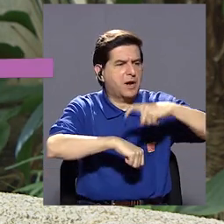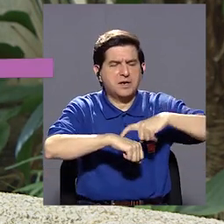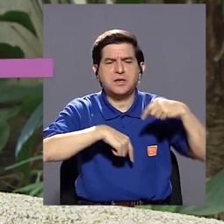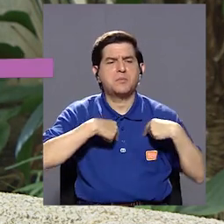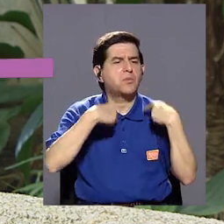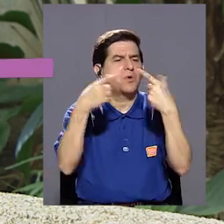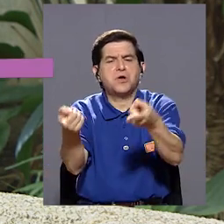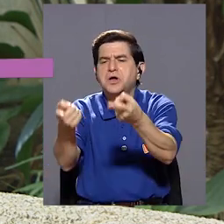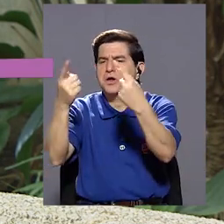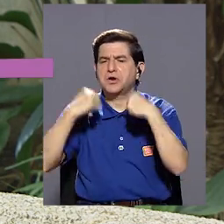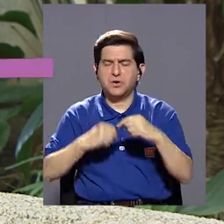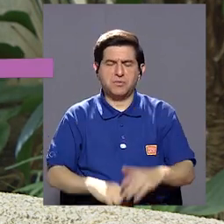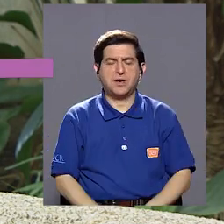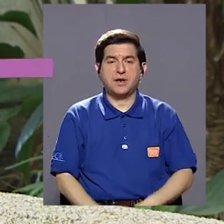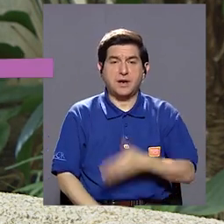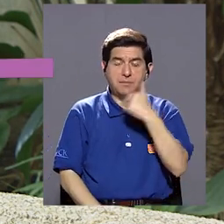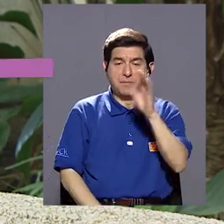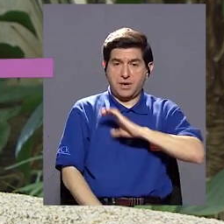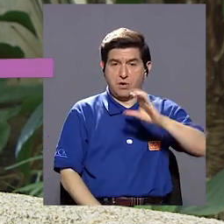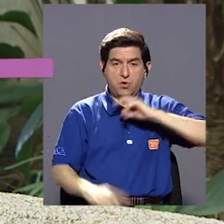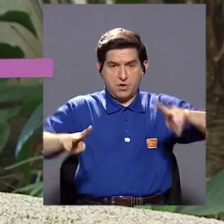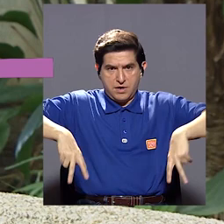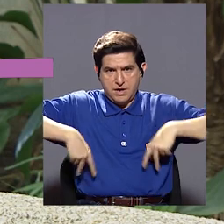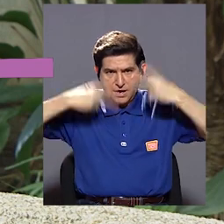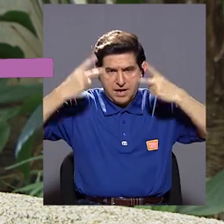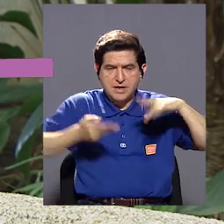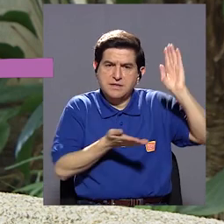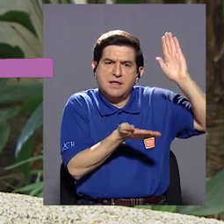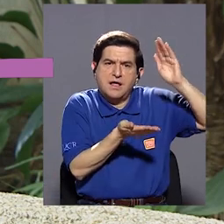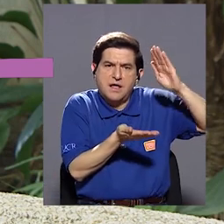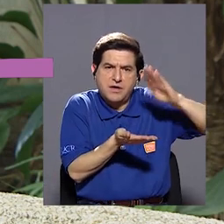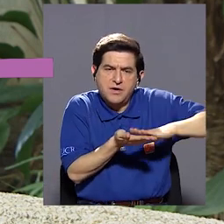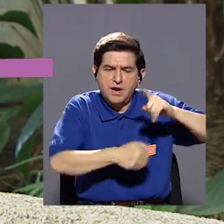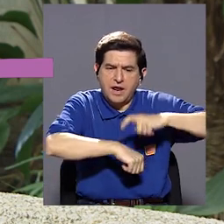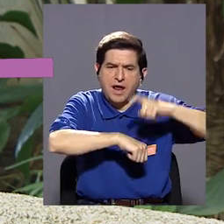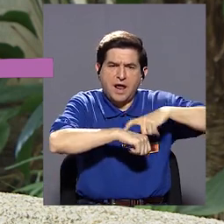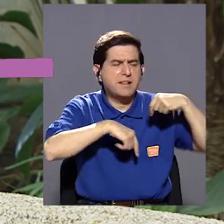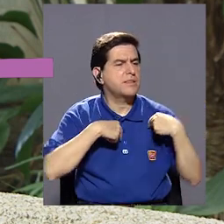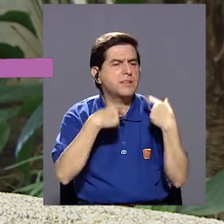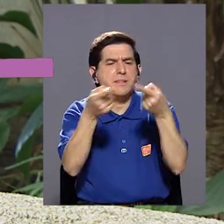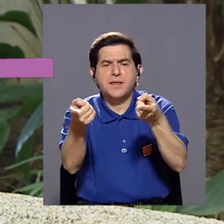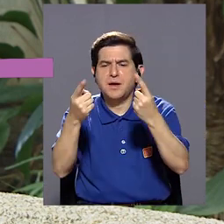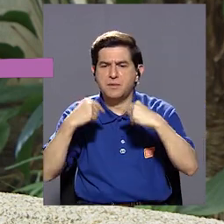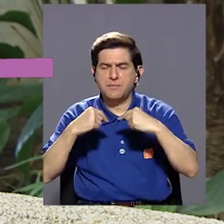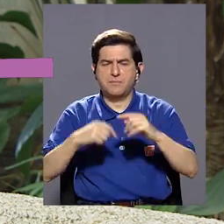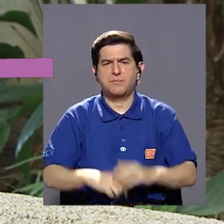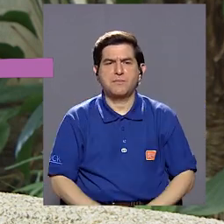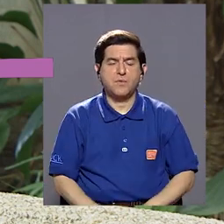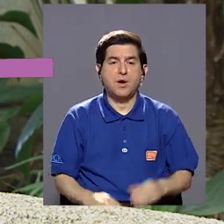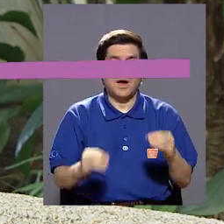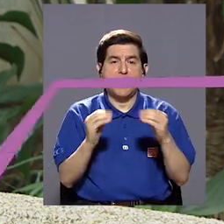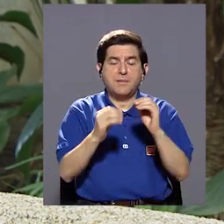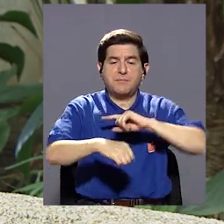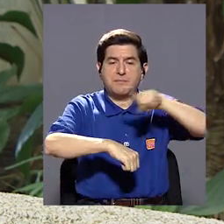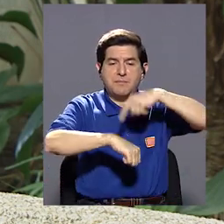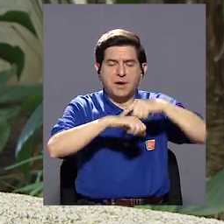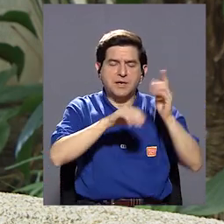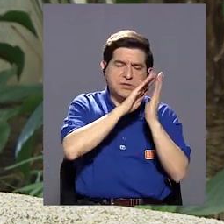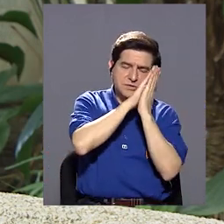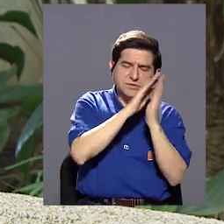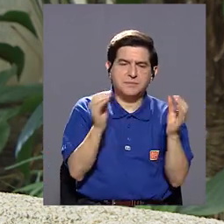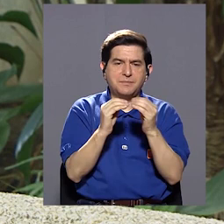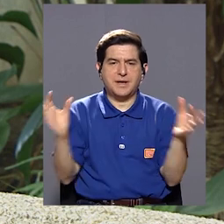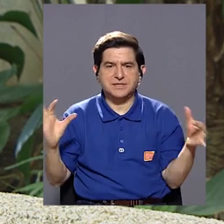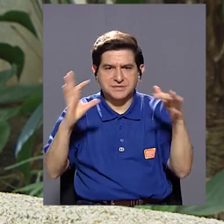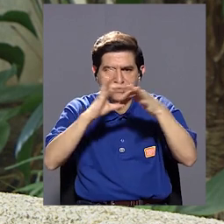pierdo tanto tiempo en desplazamiento, gano calidad de vida también porque reduzco ese tiempo de desplazamiento, lo aprovecho con más horas de